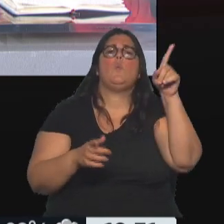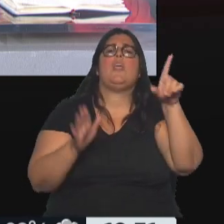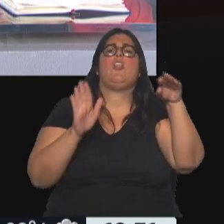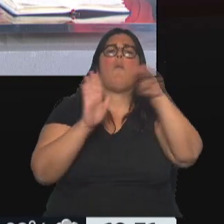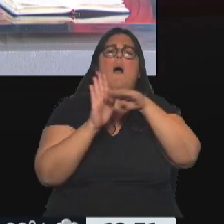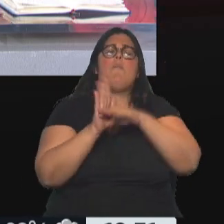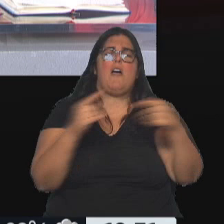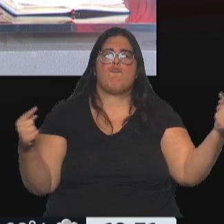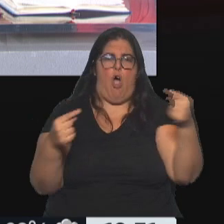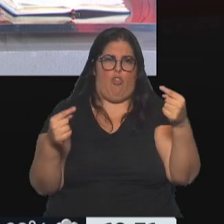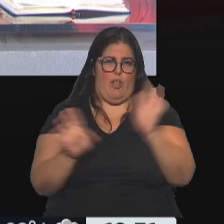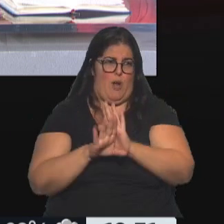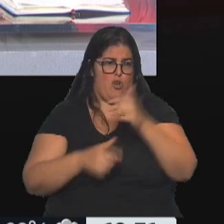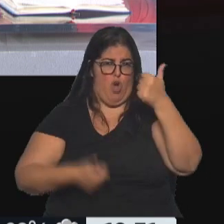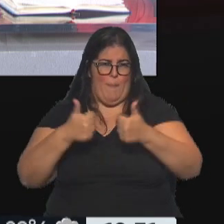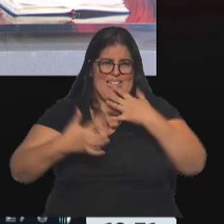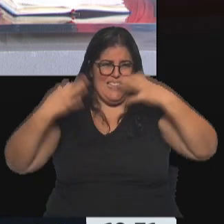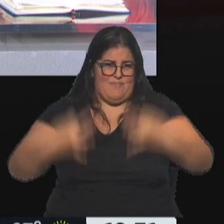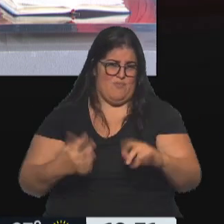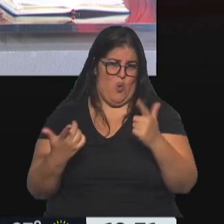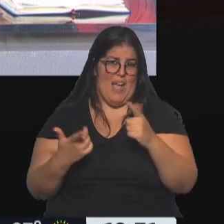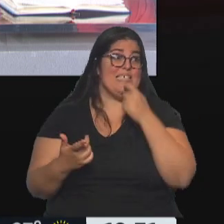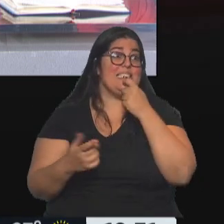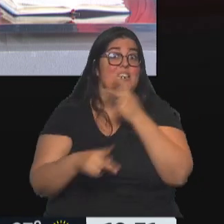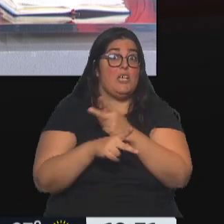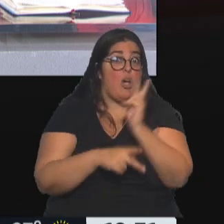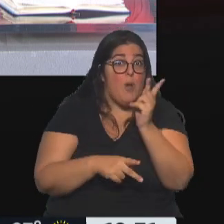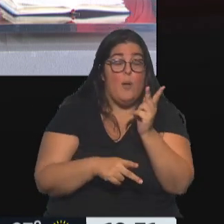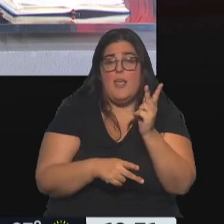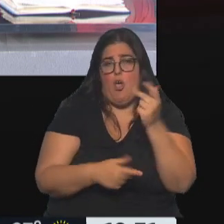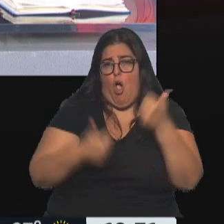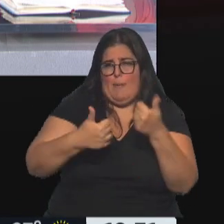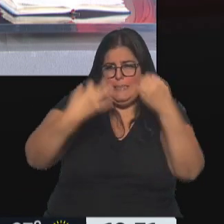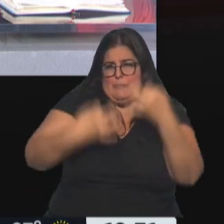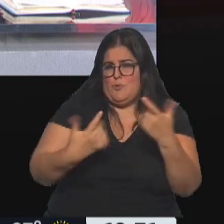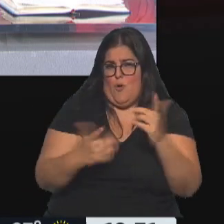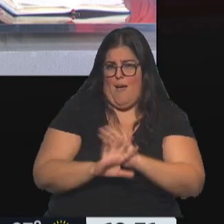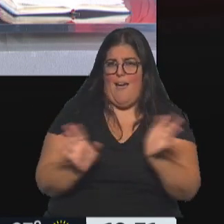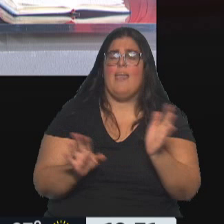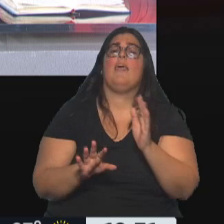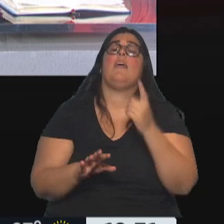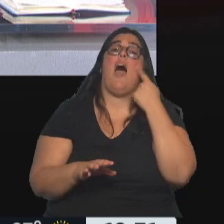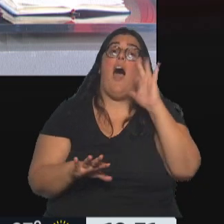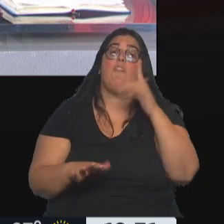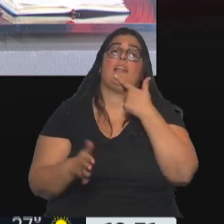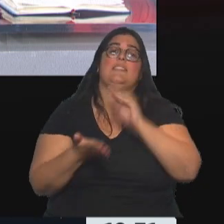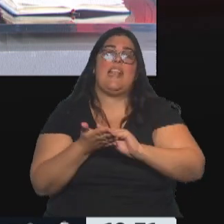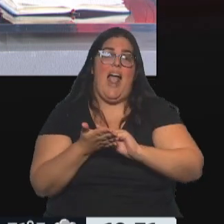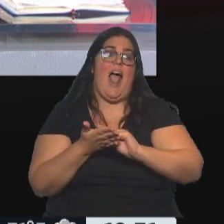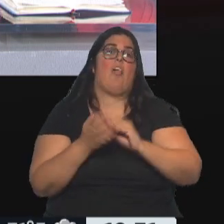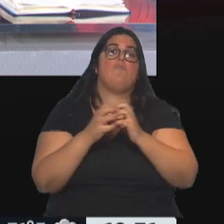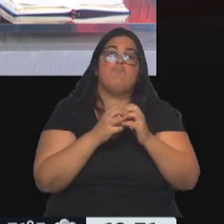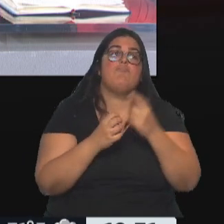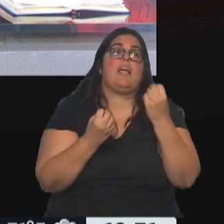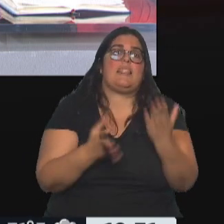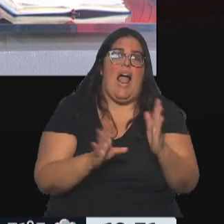ser competencia leal si finalmente prohíben TikTok. Así que veremos qué pasa en el Senado. Como lo mencionabas también ahí en la